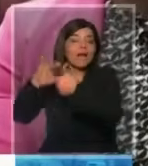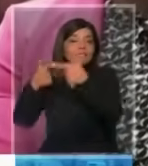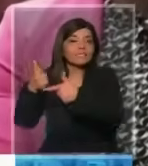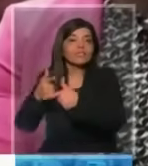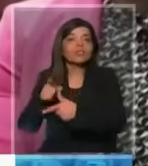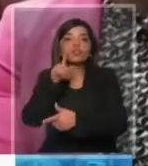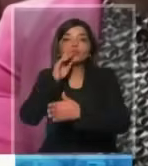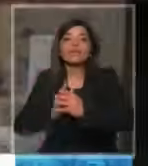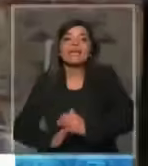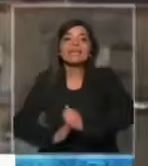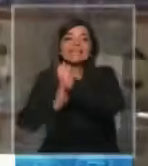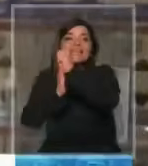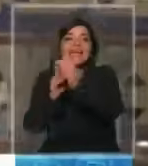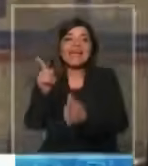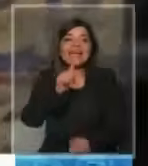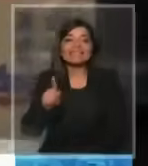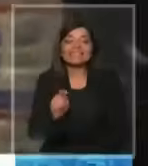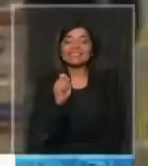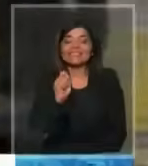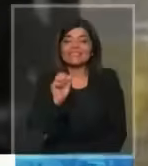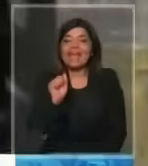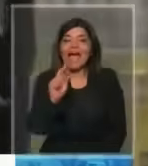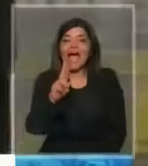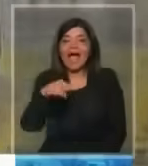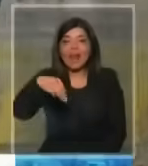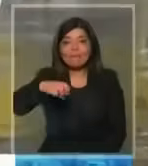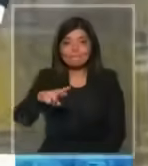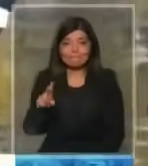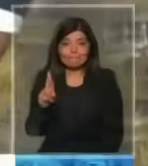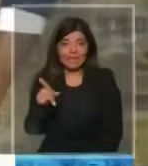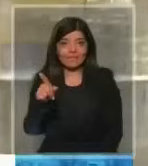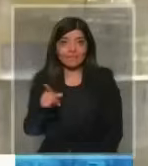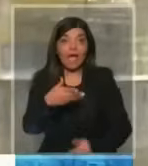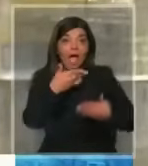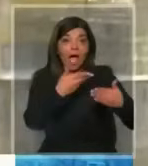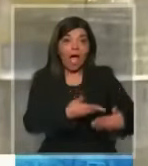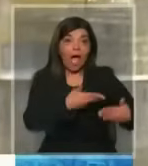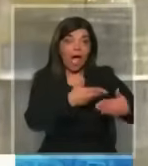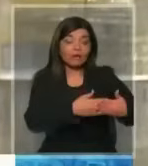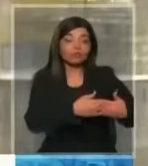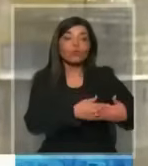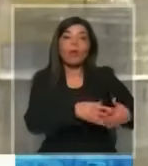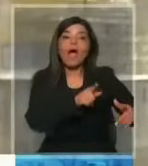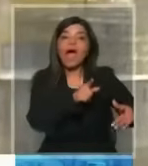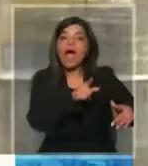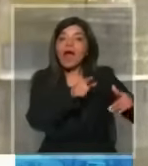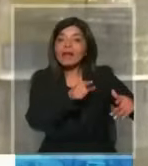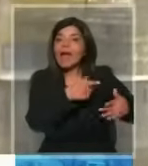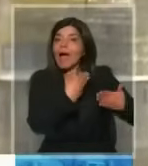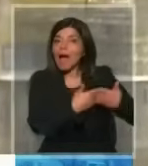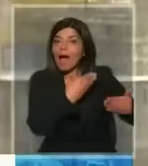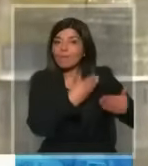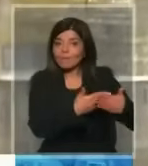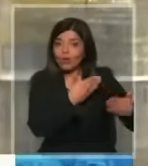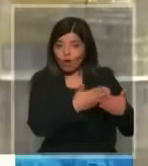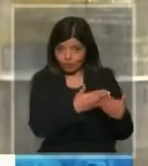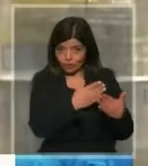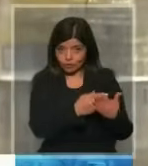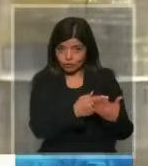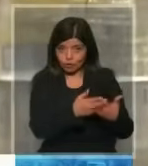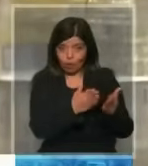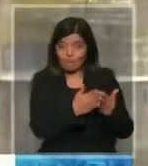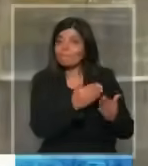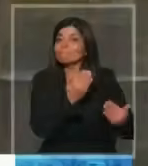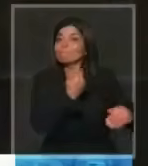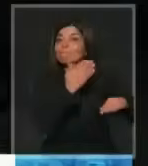Keir Starmer. El actual premier, el conservador Rishi Sunak, aprovechó hasta el último minuto de la jornada para pedir